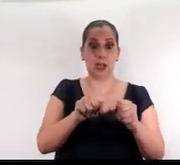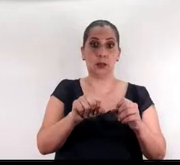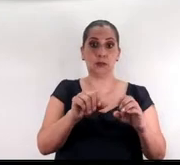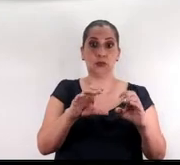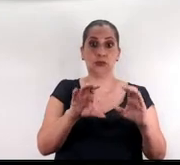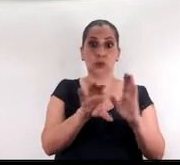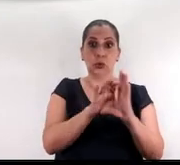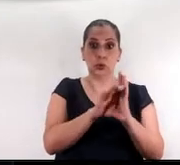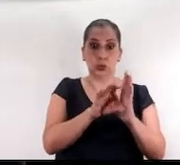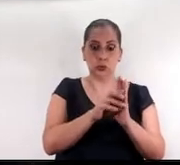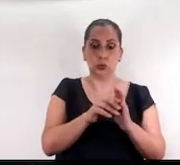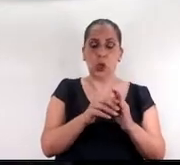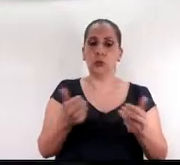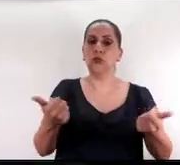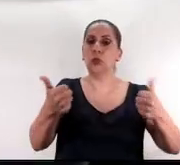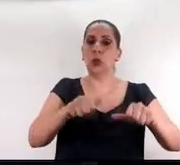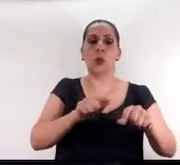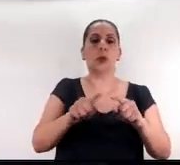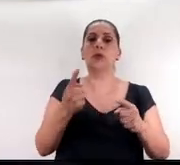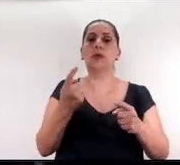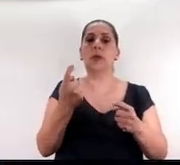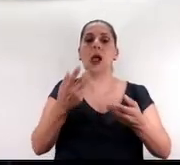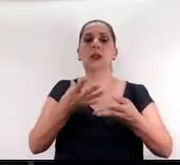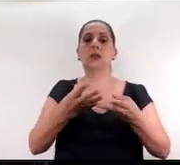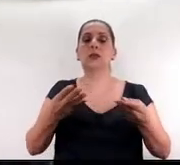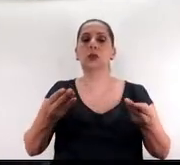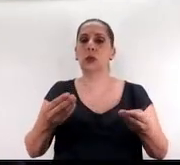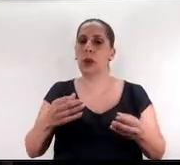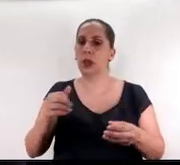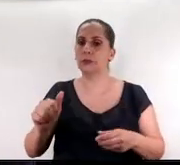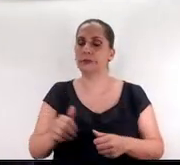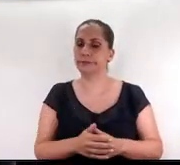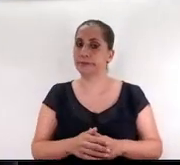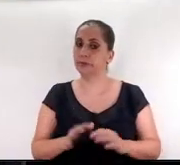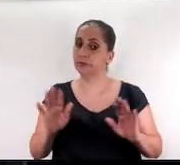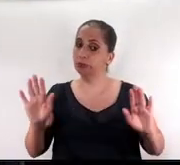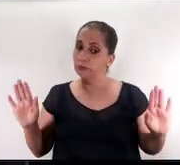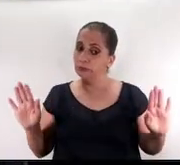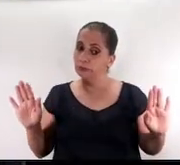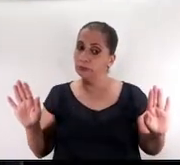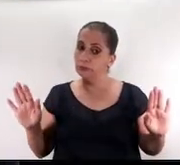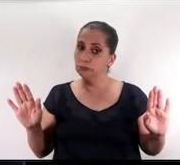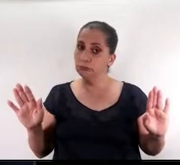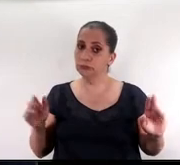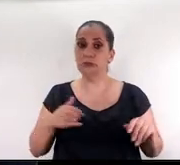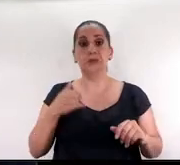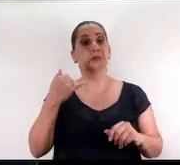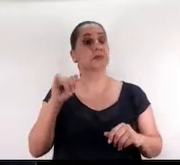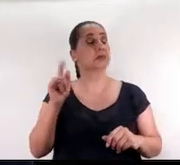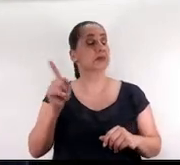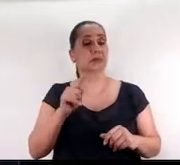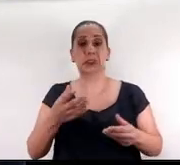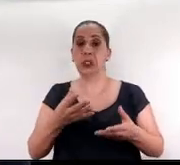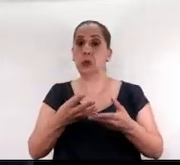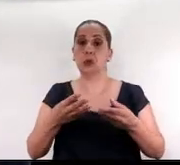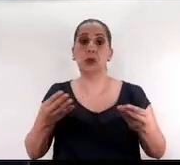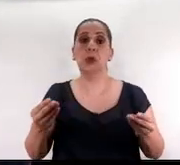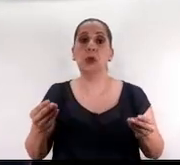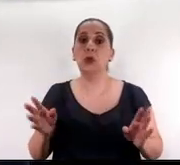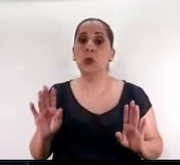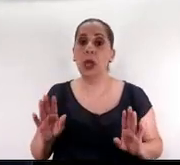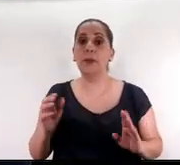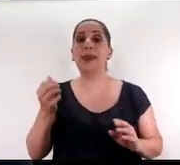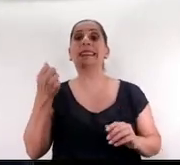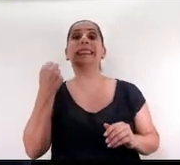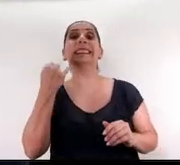tema que no se ha resuelto por la vía ordinaria. Dije, si no se resuelve, por eso hay un if o un sí tal cosa, si no